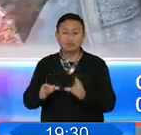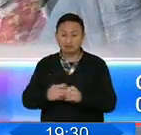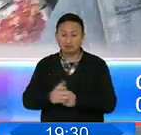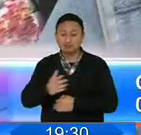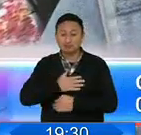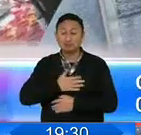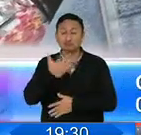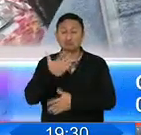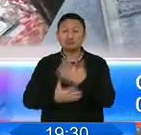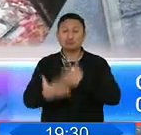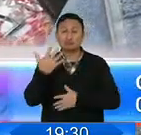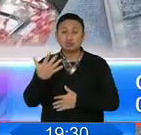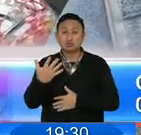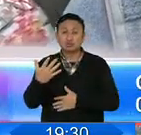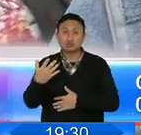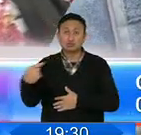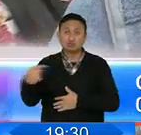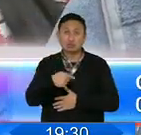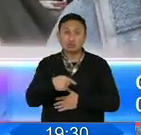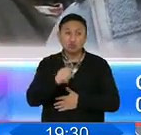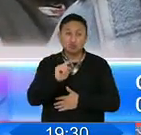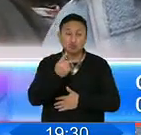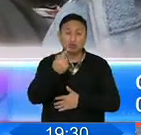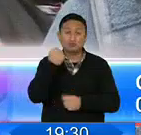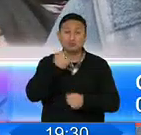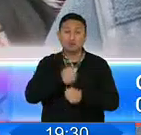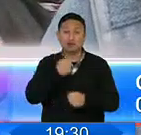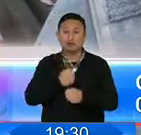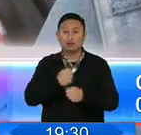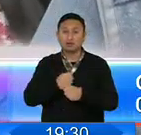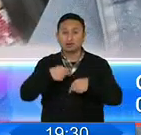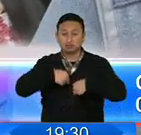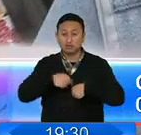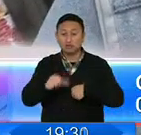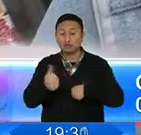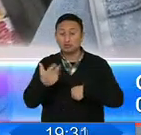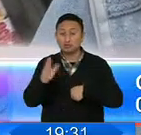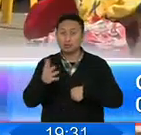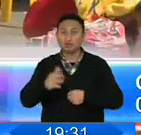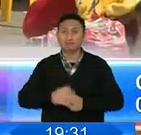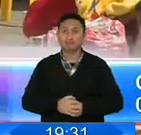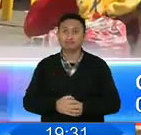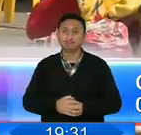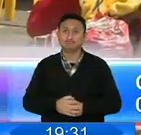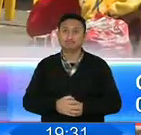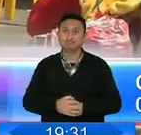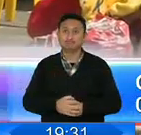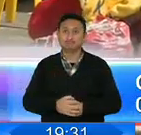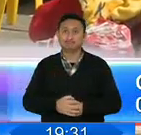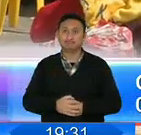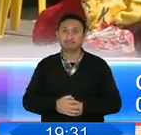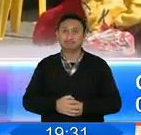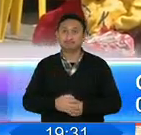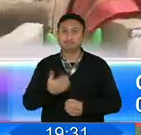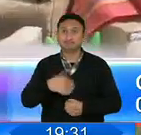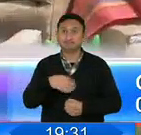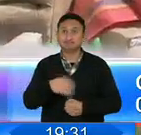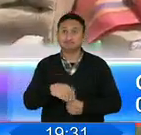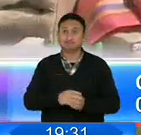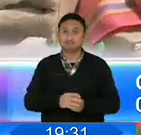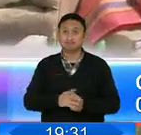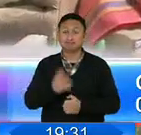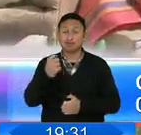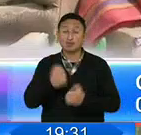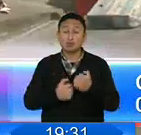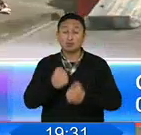Y este es el único que nos sostenía a nosotros porque no tenemos otro trabajo más. Sostén no solo de su hogar, pues ante la situación